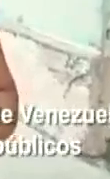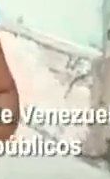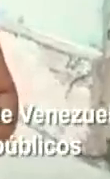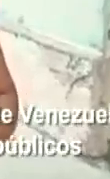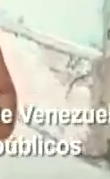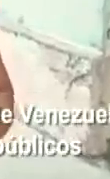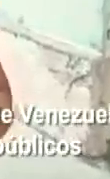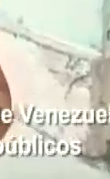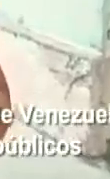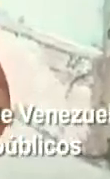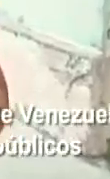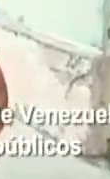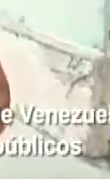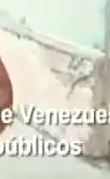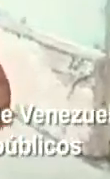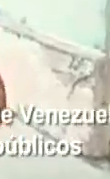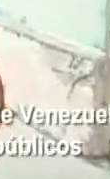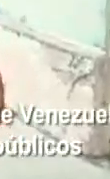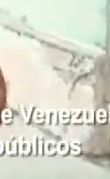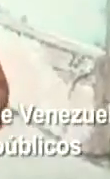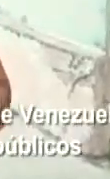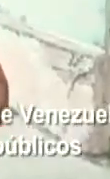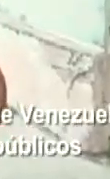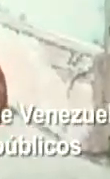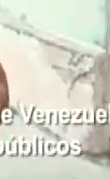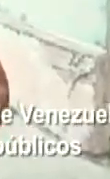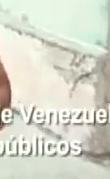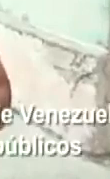Maduro, que todas las comunidades de Venezuela estén